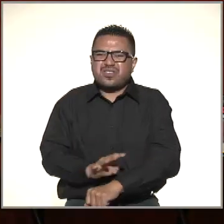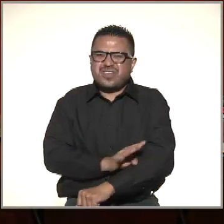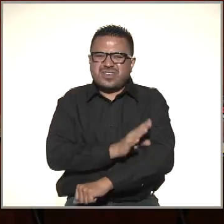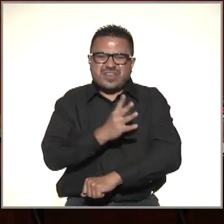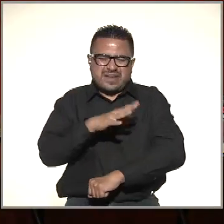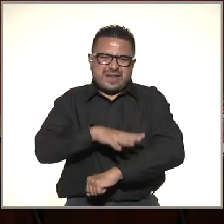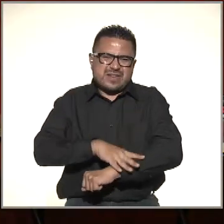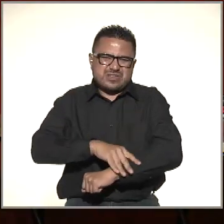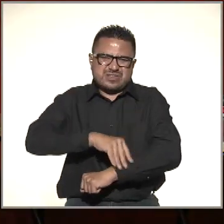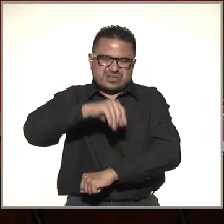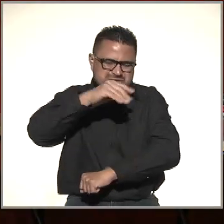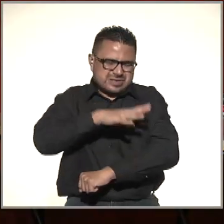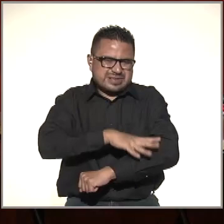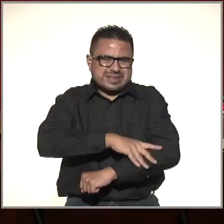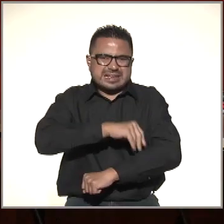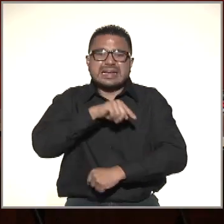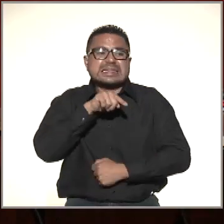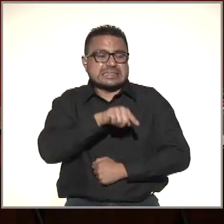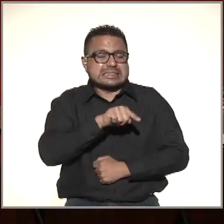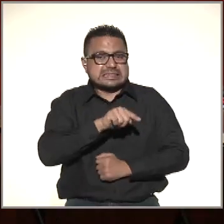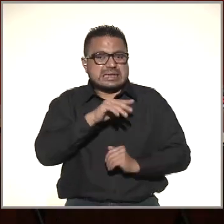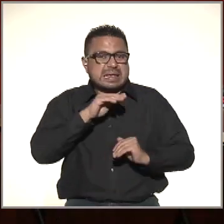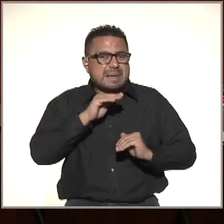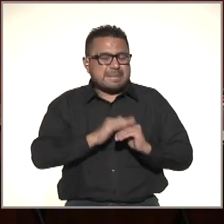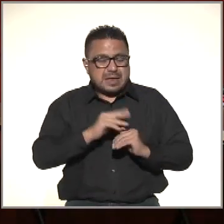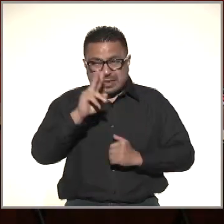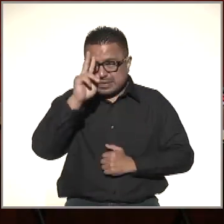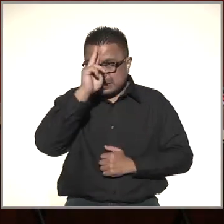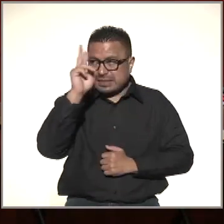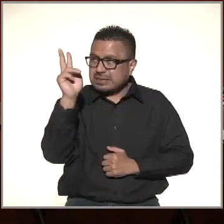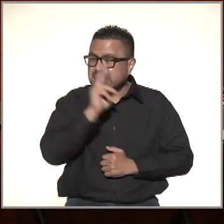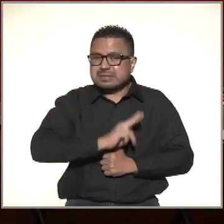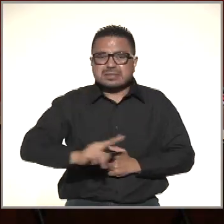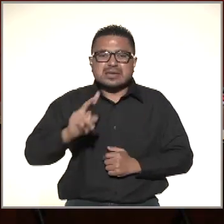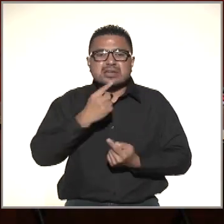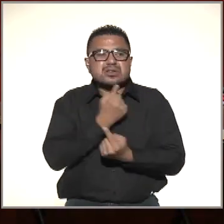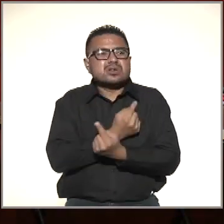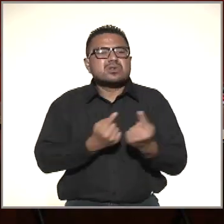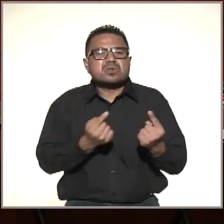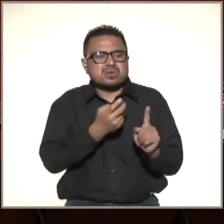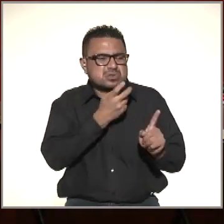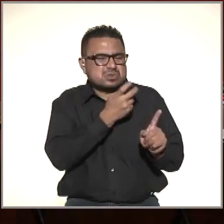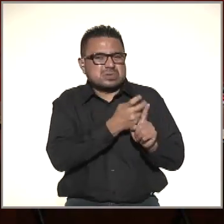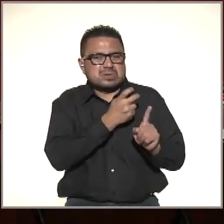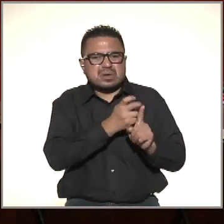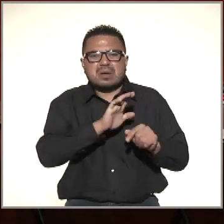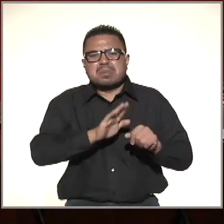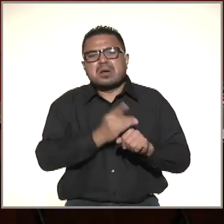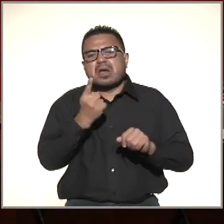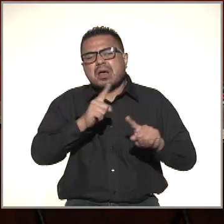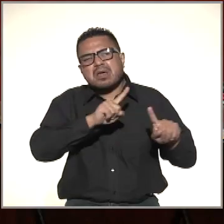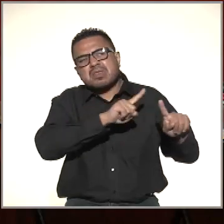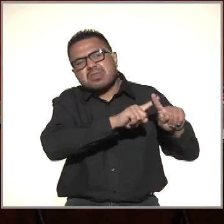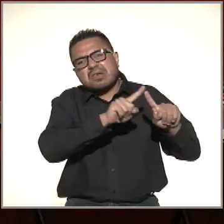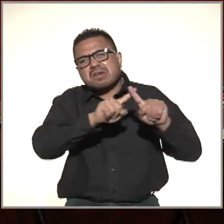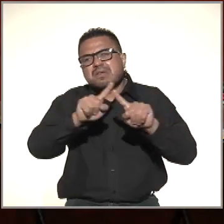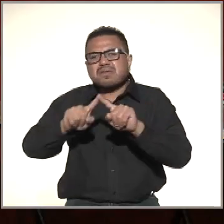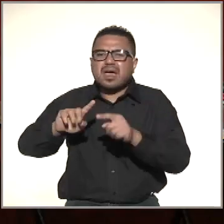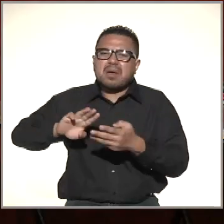Estos niños lobo son los casos muy trágicos de niños a los que por diferentes